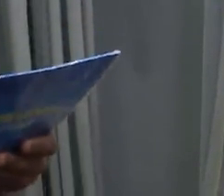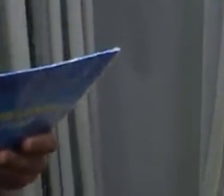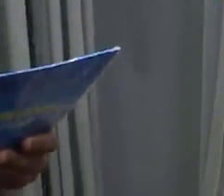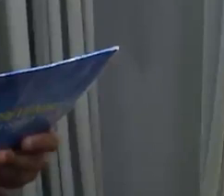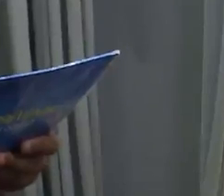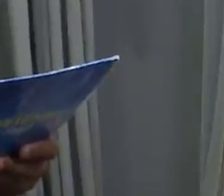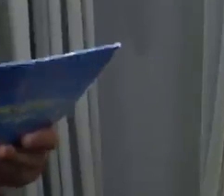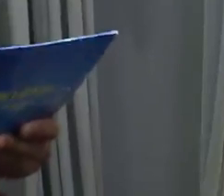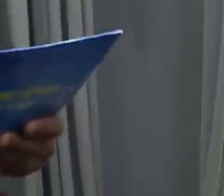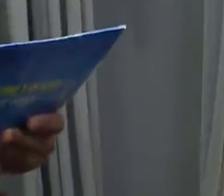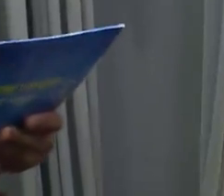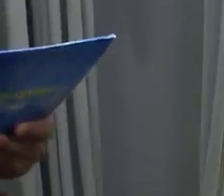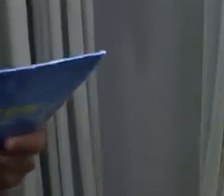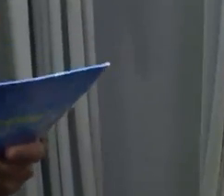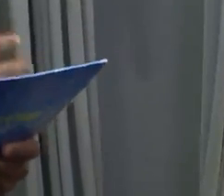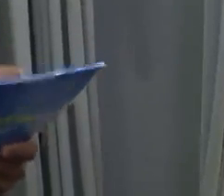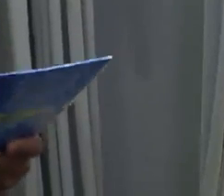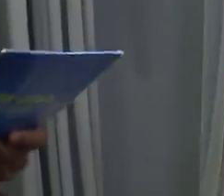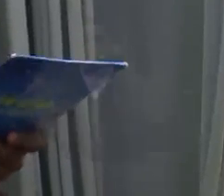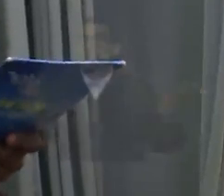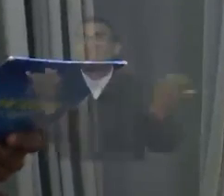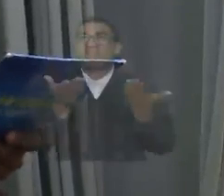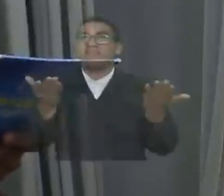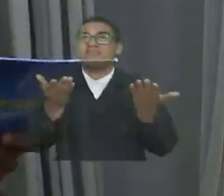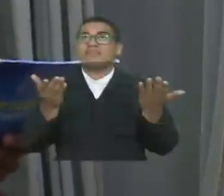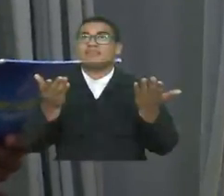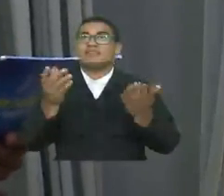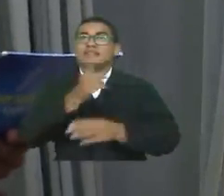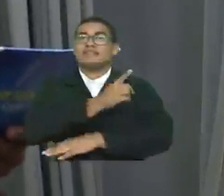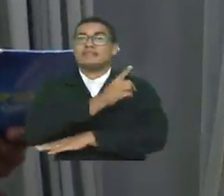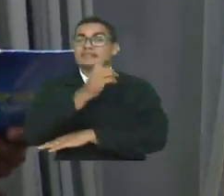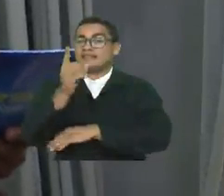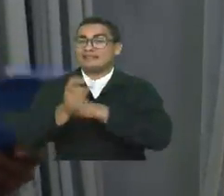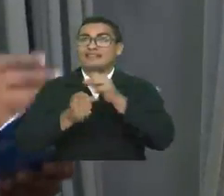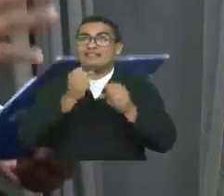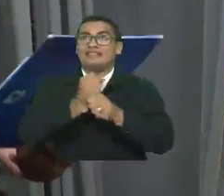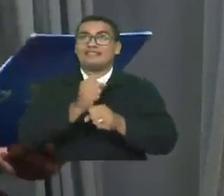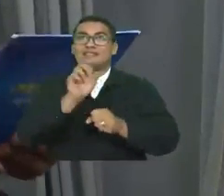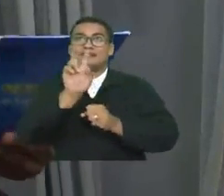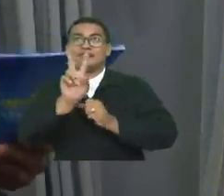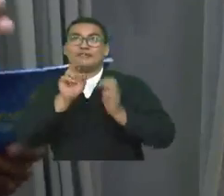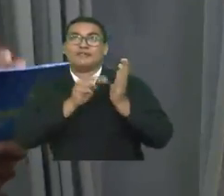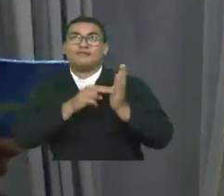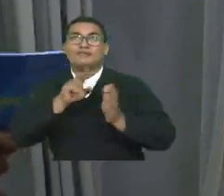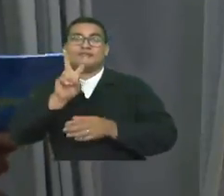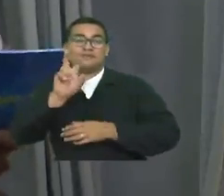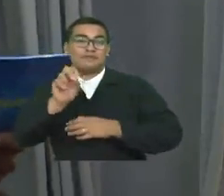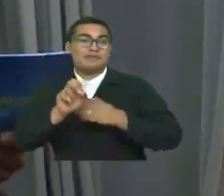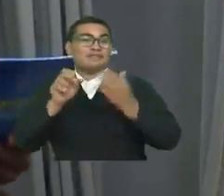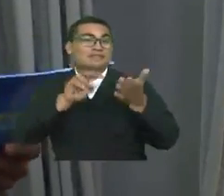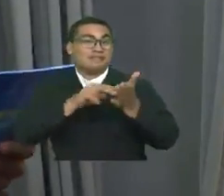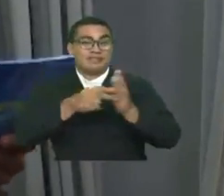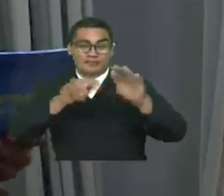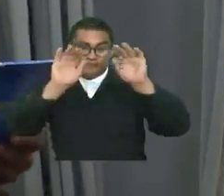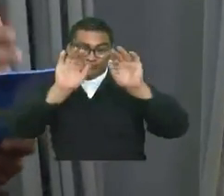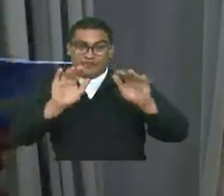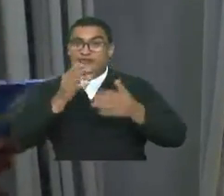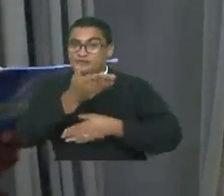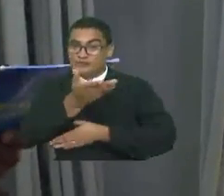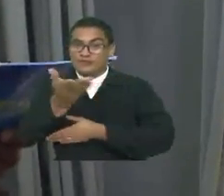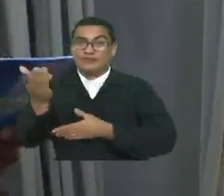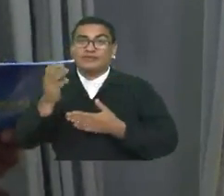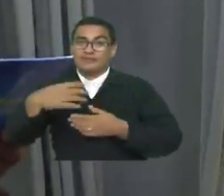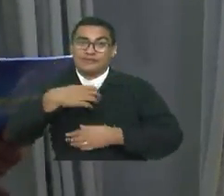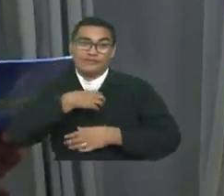Miguel Carranza Mena, deseándole que estos primeros días del año 2020 sean de muchas bendiciones para usted y